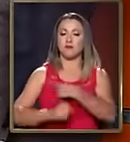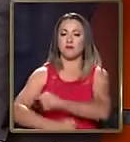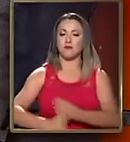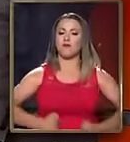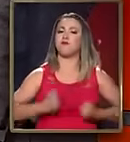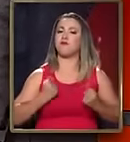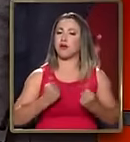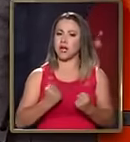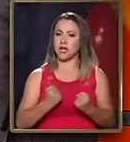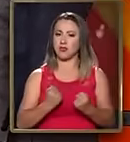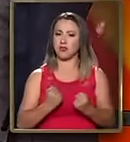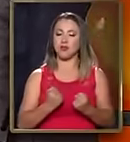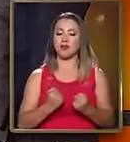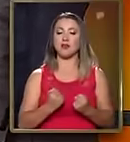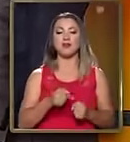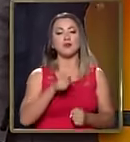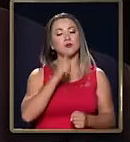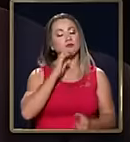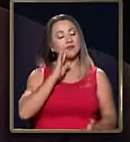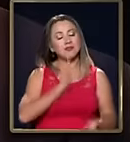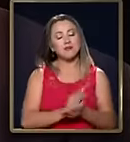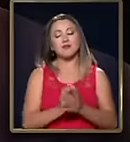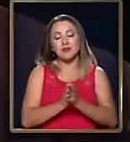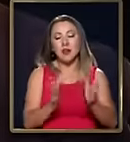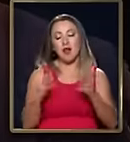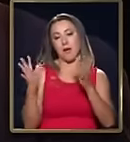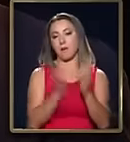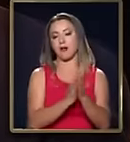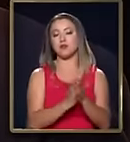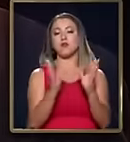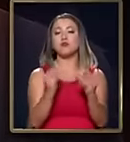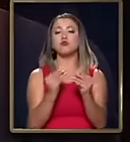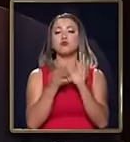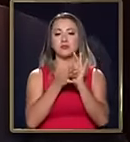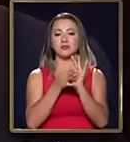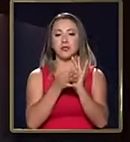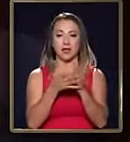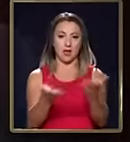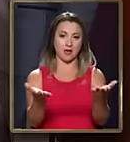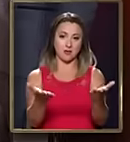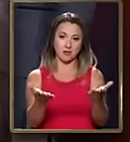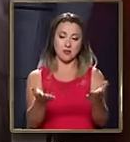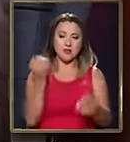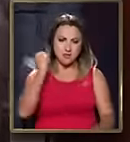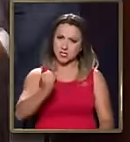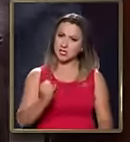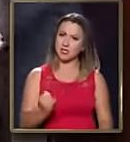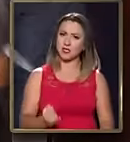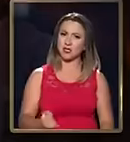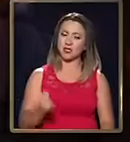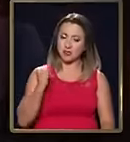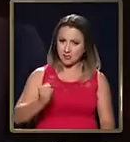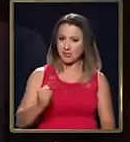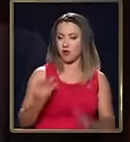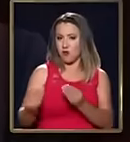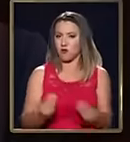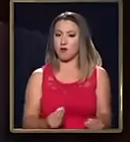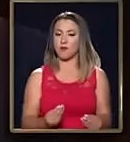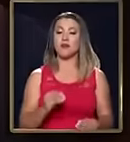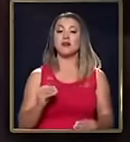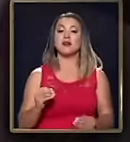un valiente, ajá, como tú merece este gran aplauso. Muchas gracias. Sí. Sí. Sigue sobre más. El sí, escenario, por supuesto, de la